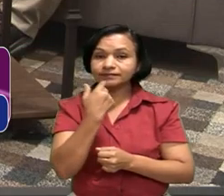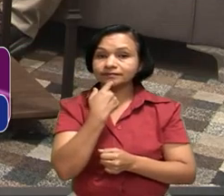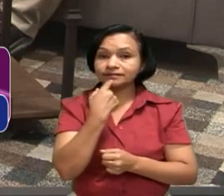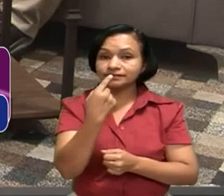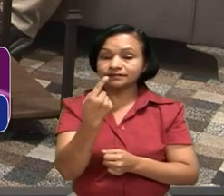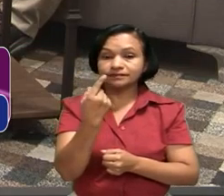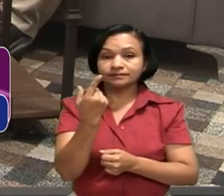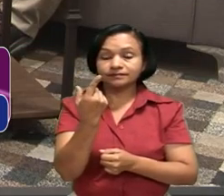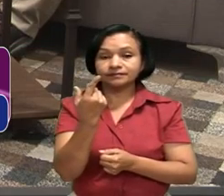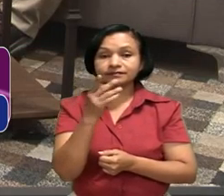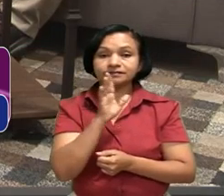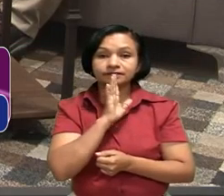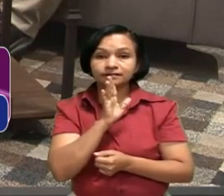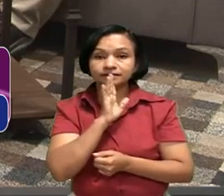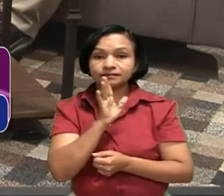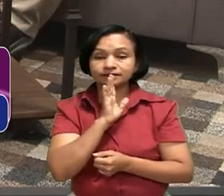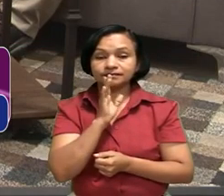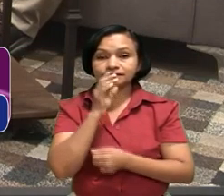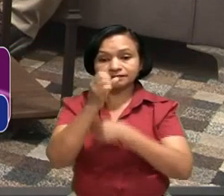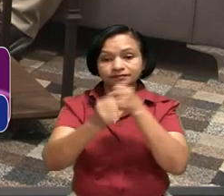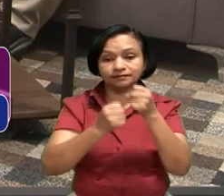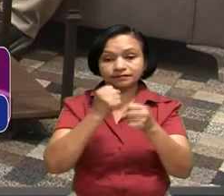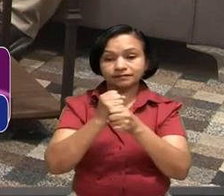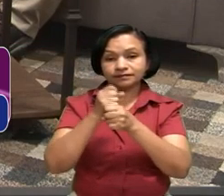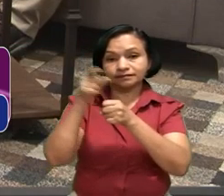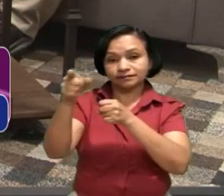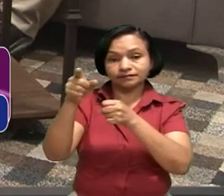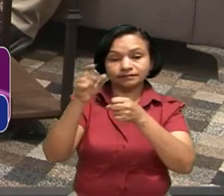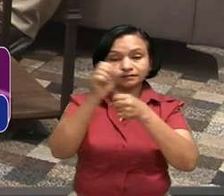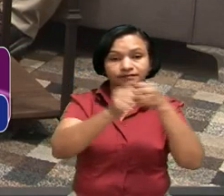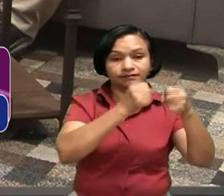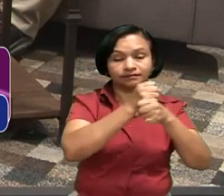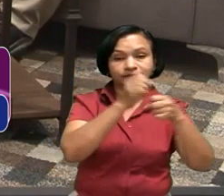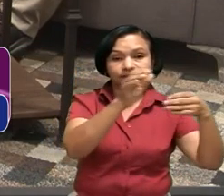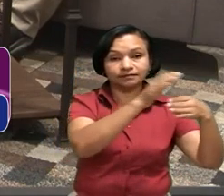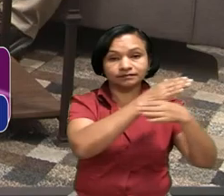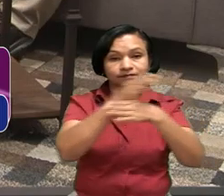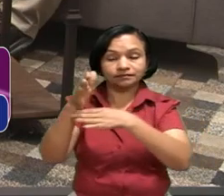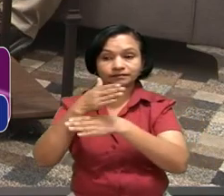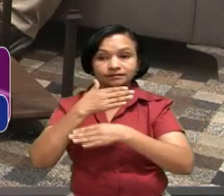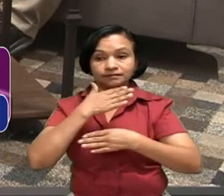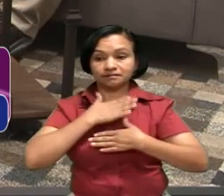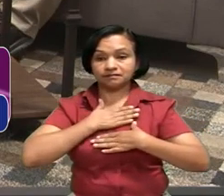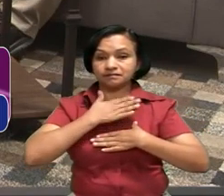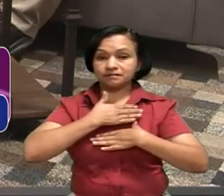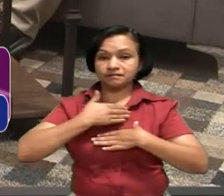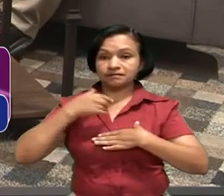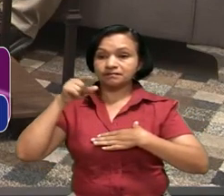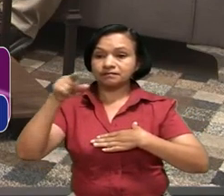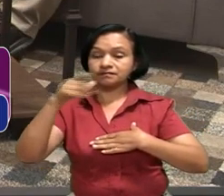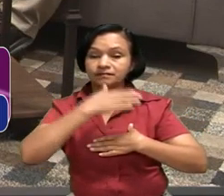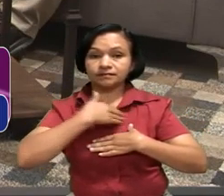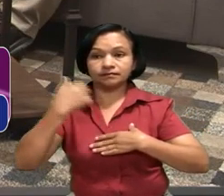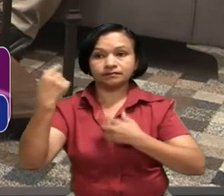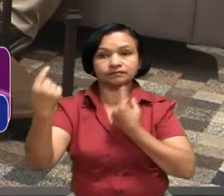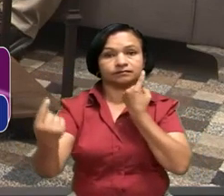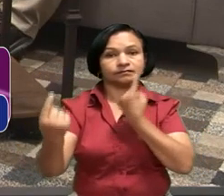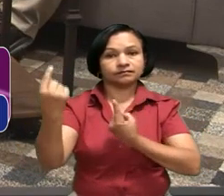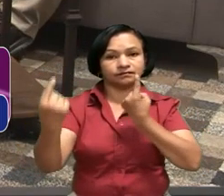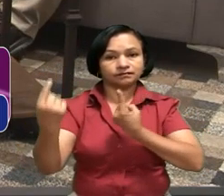filosofando si tus tiempos o mis tiempos fueron en realidad los mejores y somos somos egoístas en ese sentido